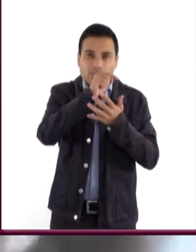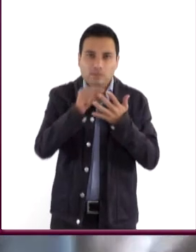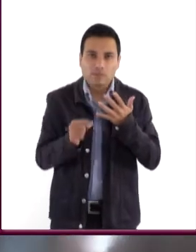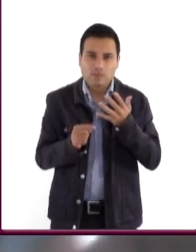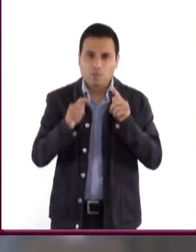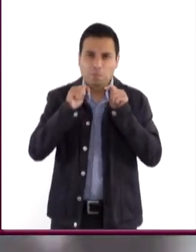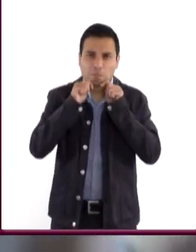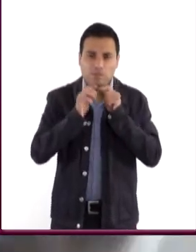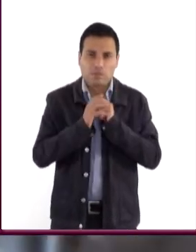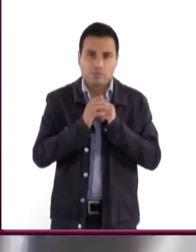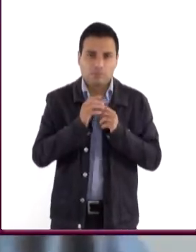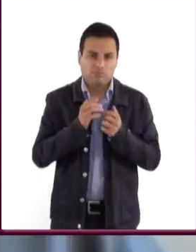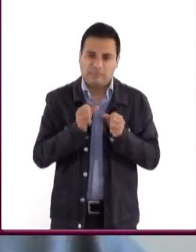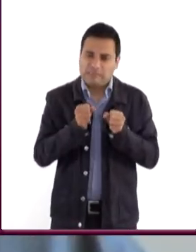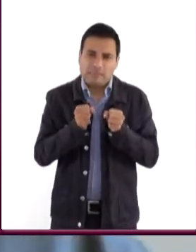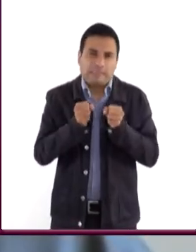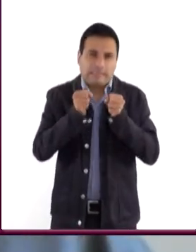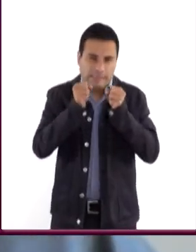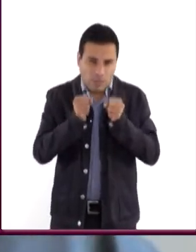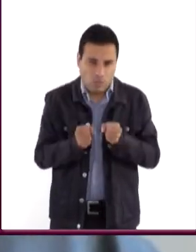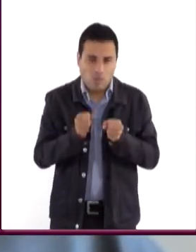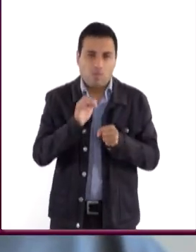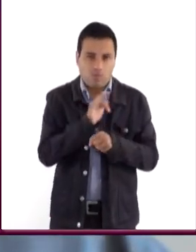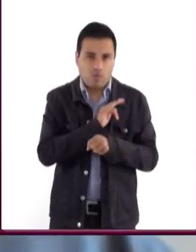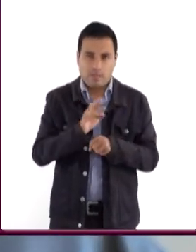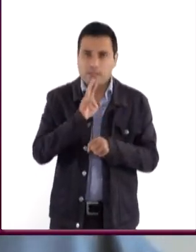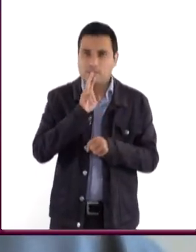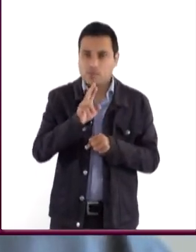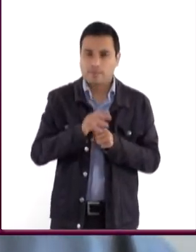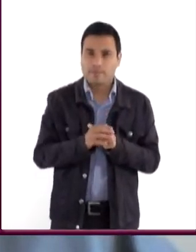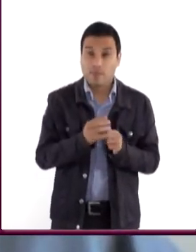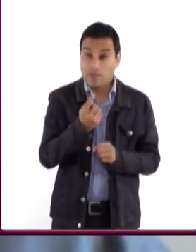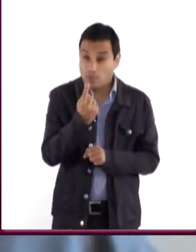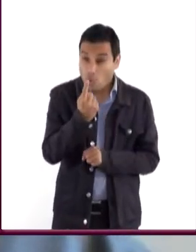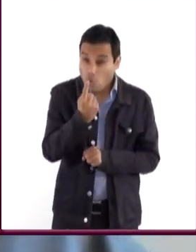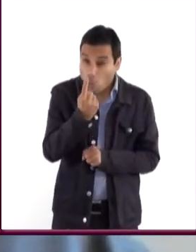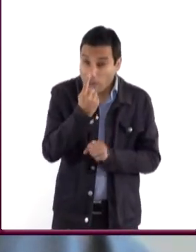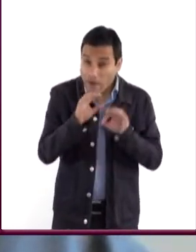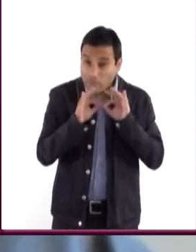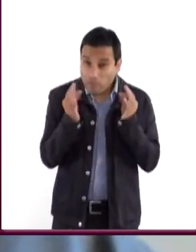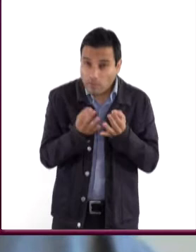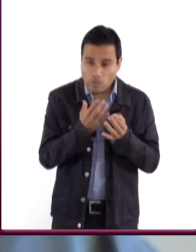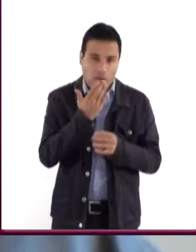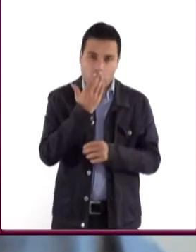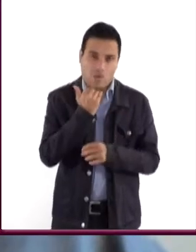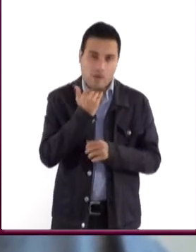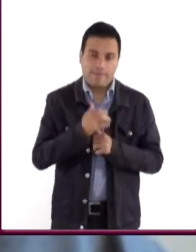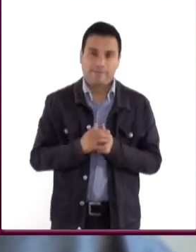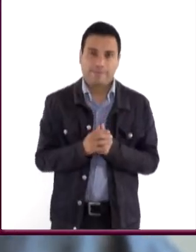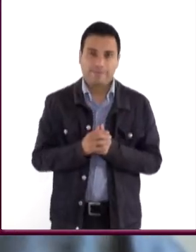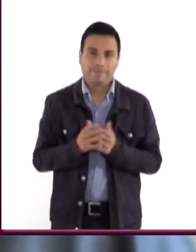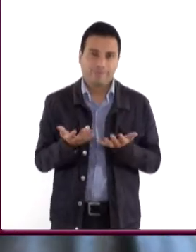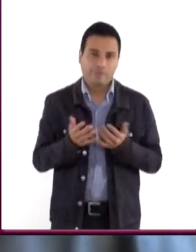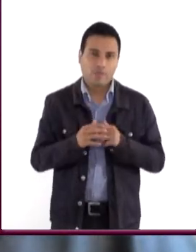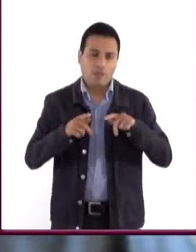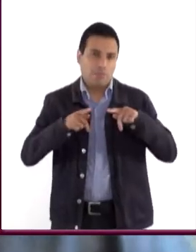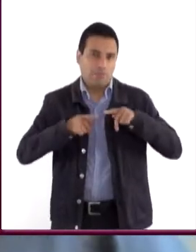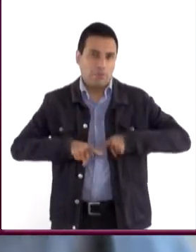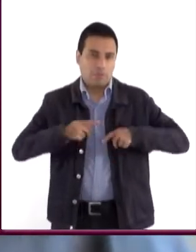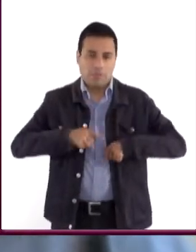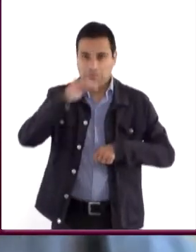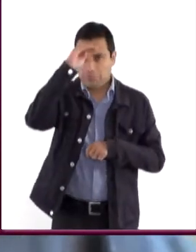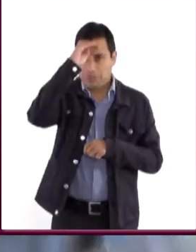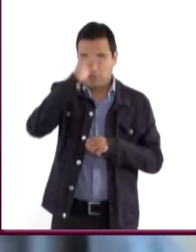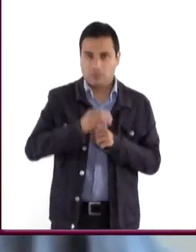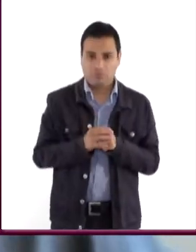sigue siendo seguro que haya una solución única. Lo que no hay es una fórmula para la solución. Y uno podría preguntarse qué